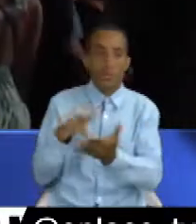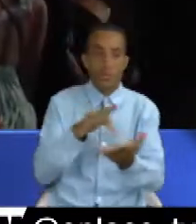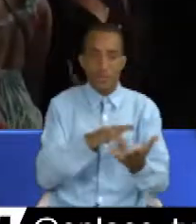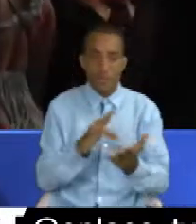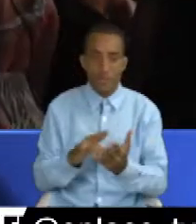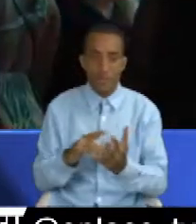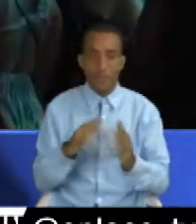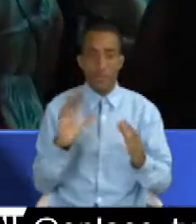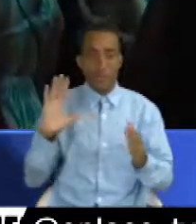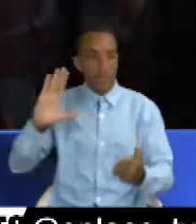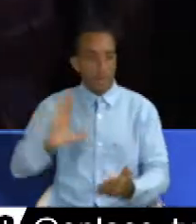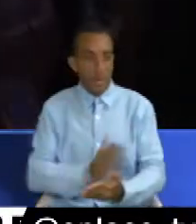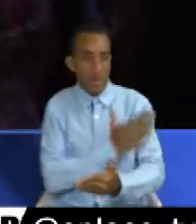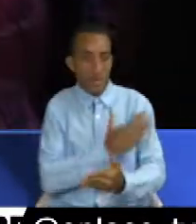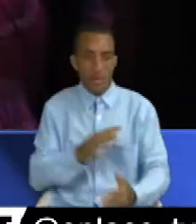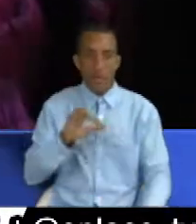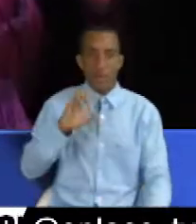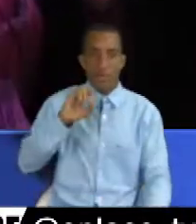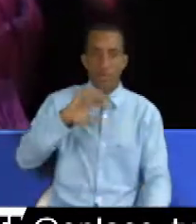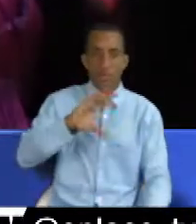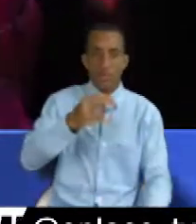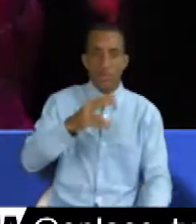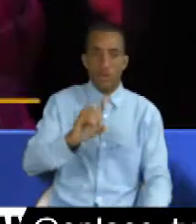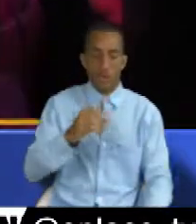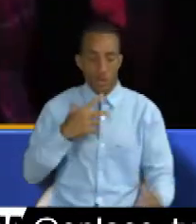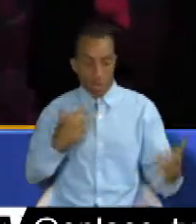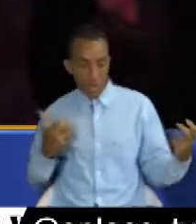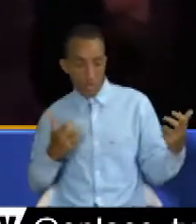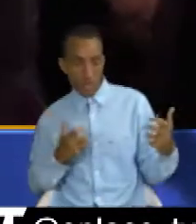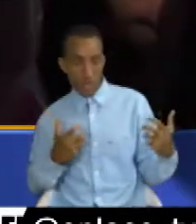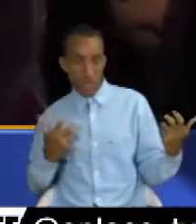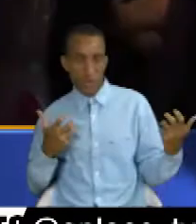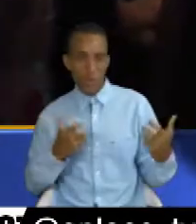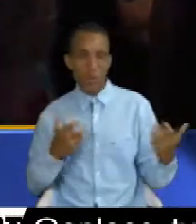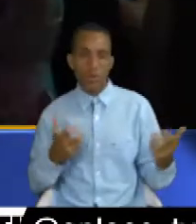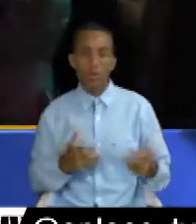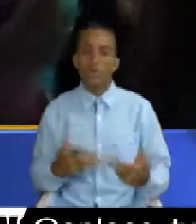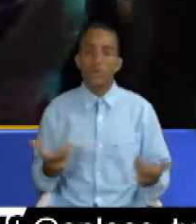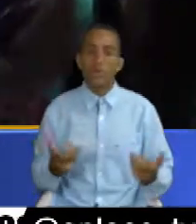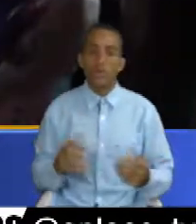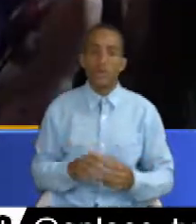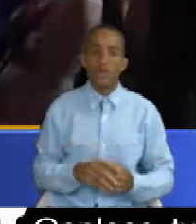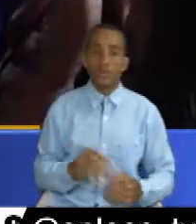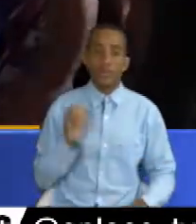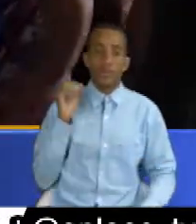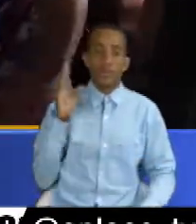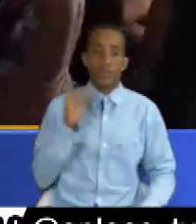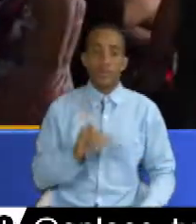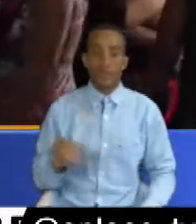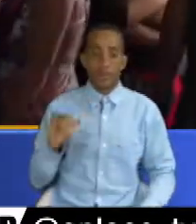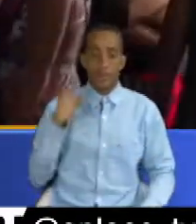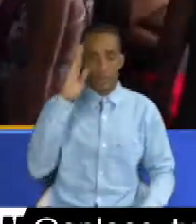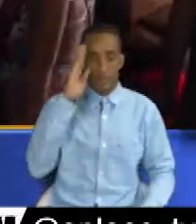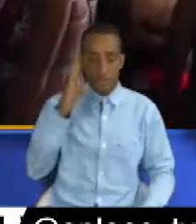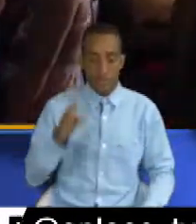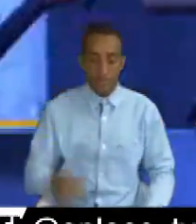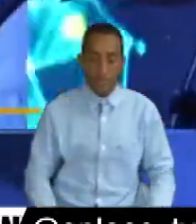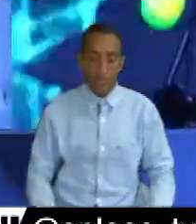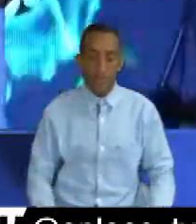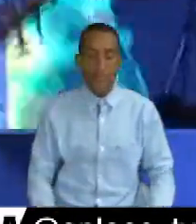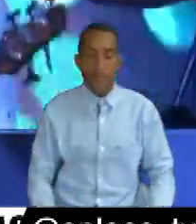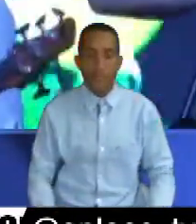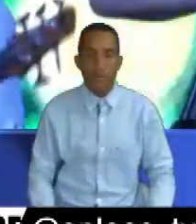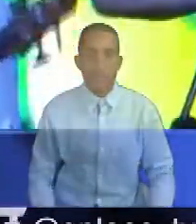concierto de Poncho Zuleta en el Club Infantas, evento que se realizó en el marco de Café por un Futuro. Ya regresamos.